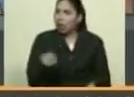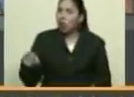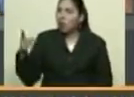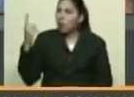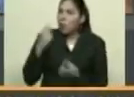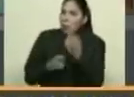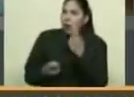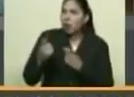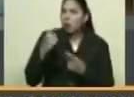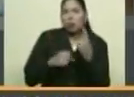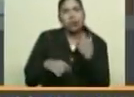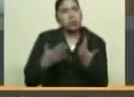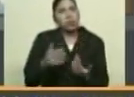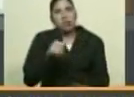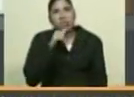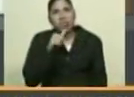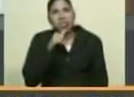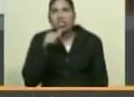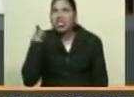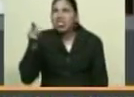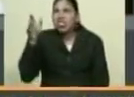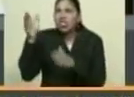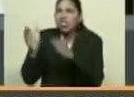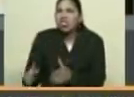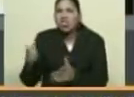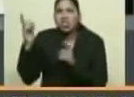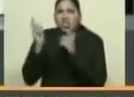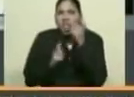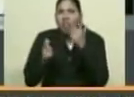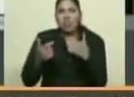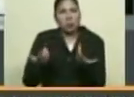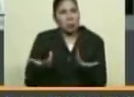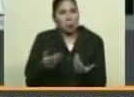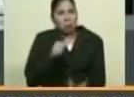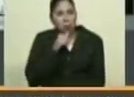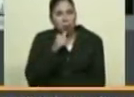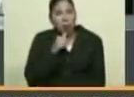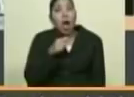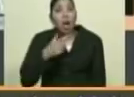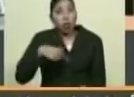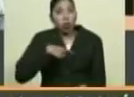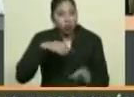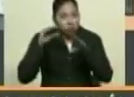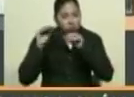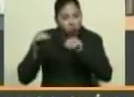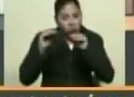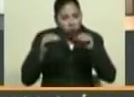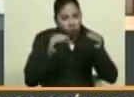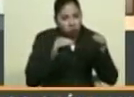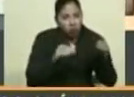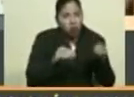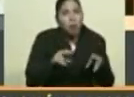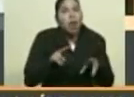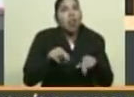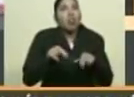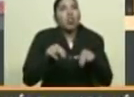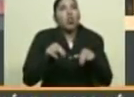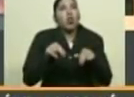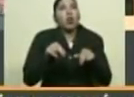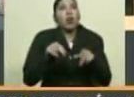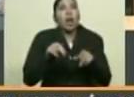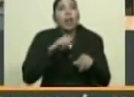quién fue Chávez. Digámosle a los niños y a las niñas quién fue Chávez hoy, para que nunca vayan a cambiar la verdadera